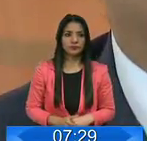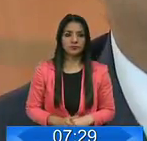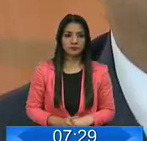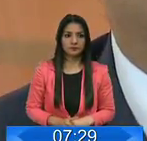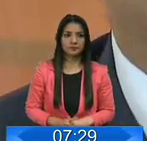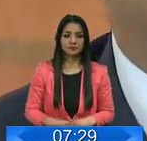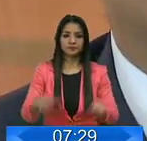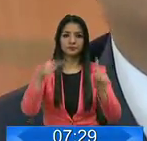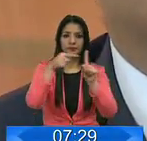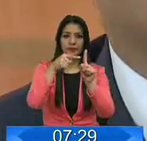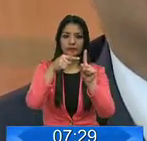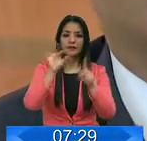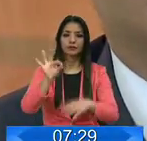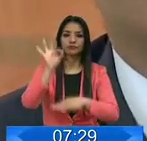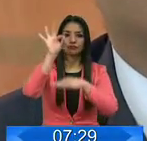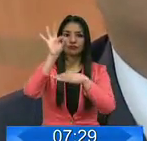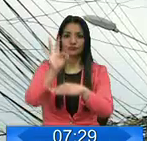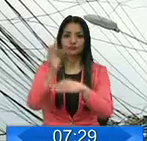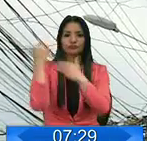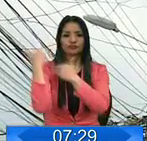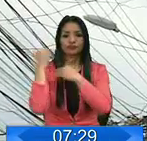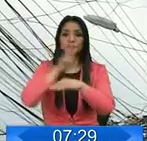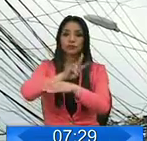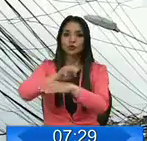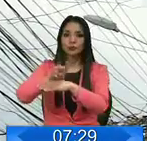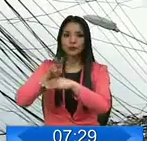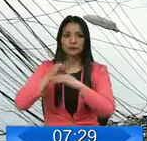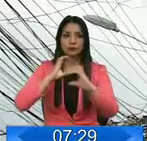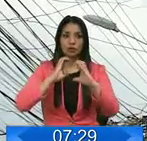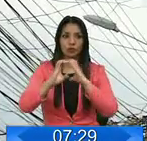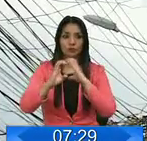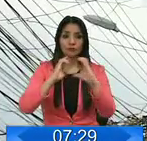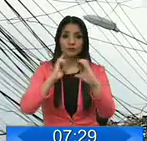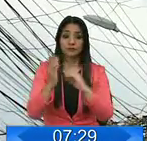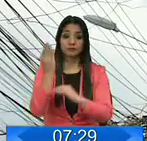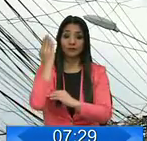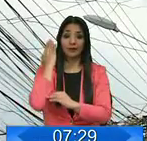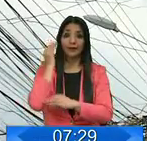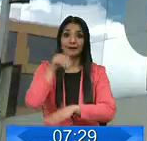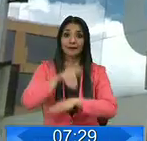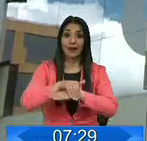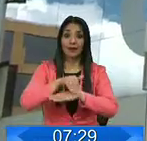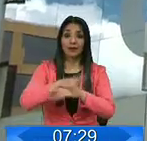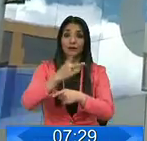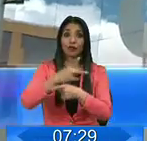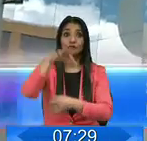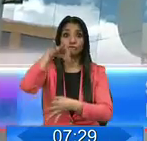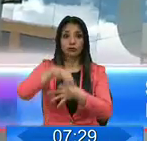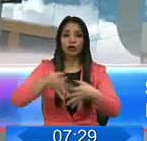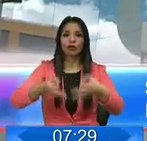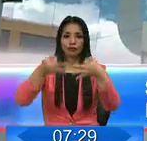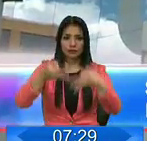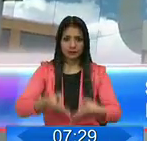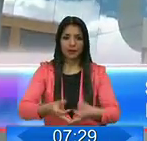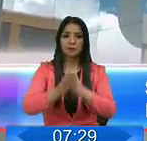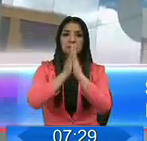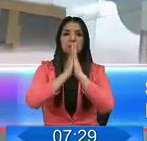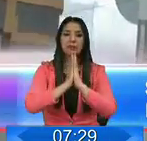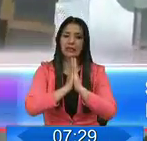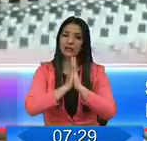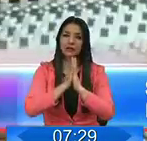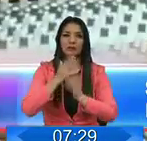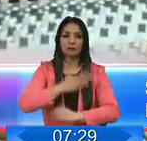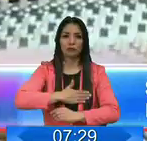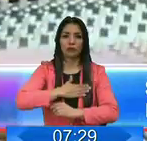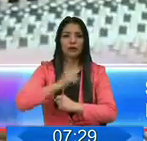Edison Toro, titular encargado de la Supercom, aclara que fue hasta ayer en la tarde que el CNE oficialmente realizó la solicitud de